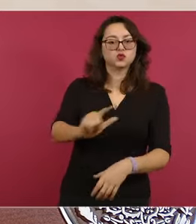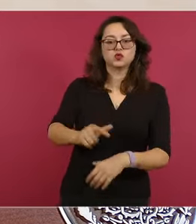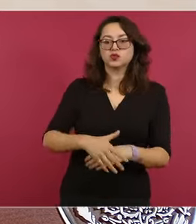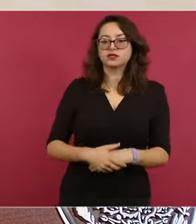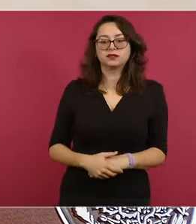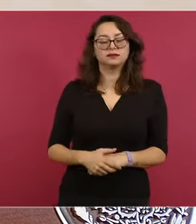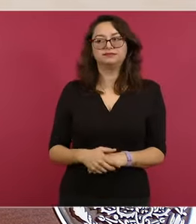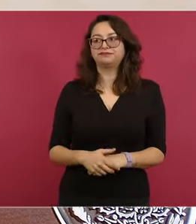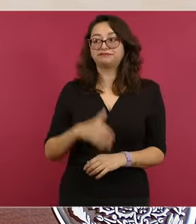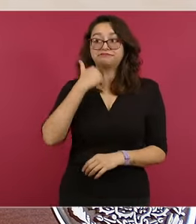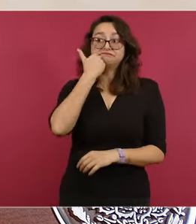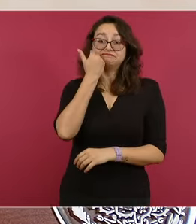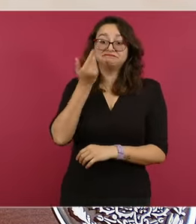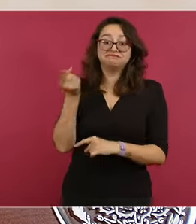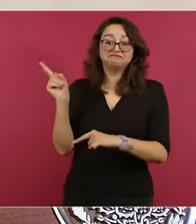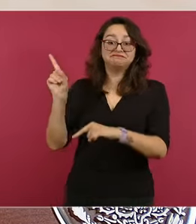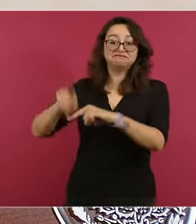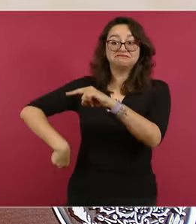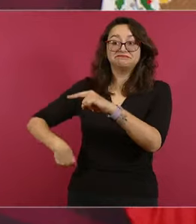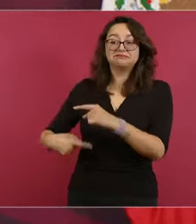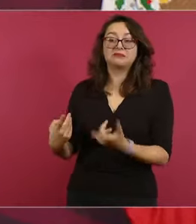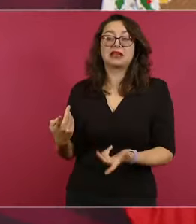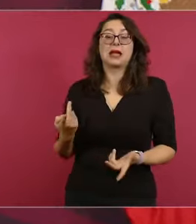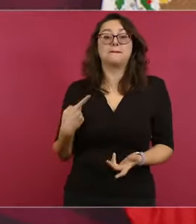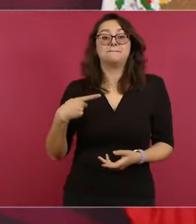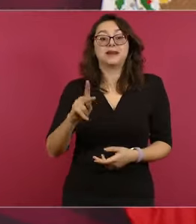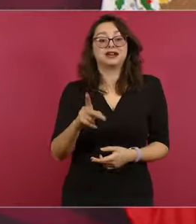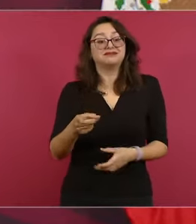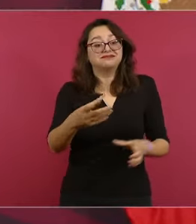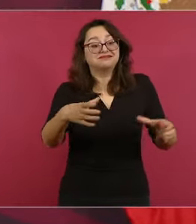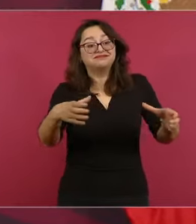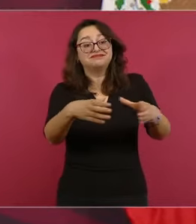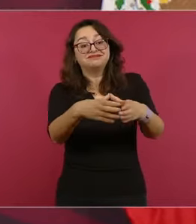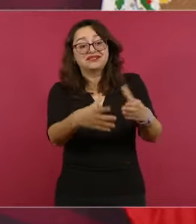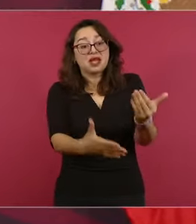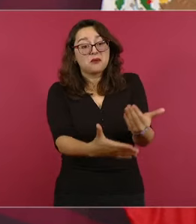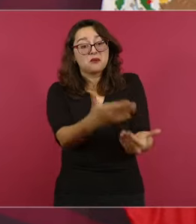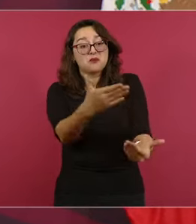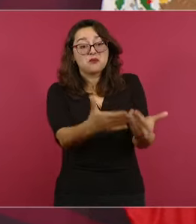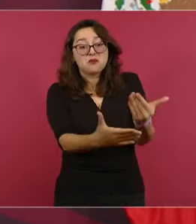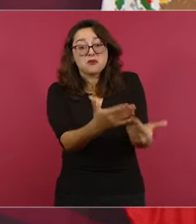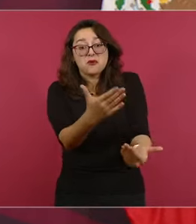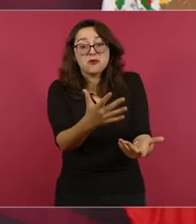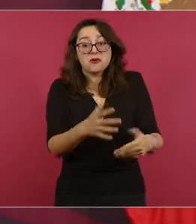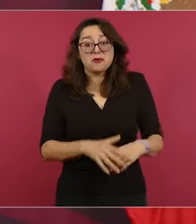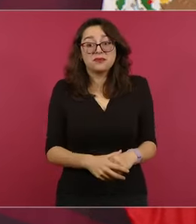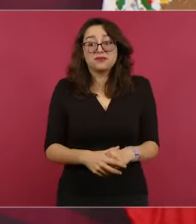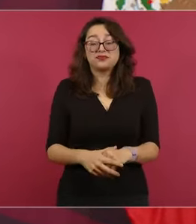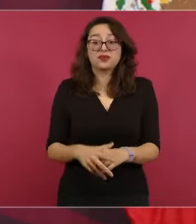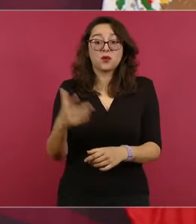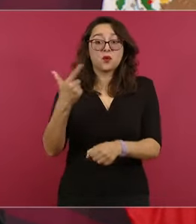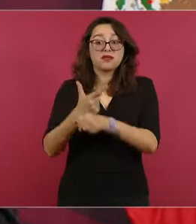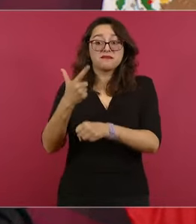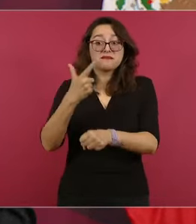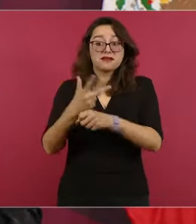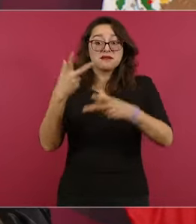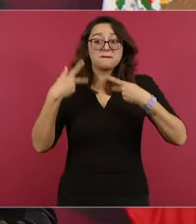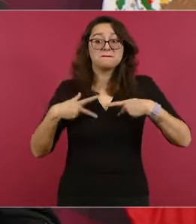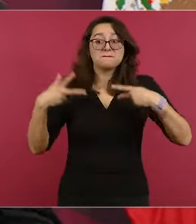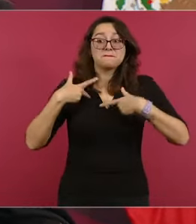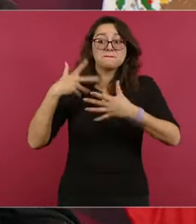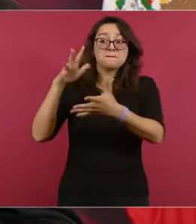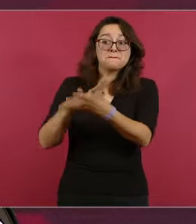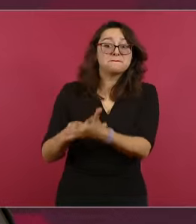Afortunadamente son pocos, es una minoría. La mayoría de los guatemaltecos